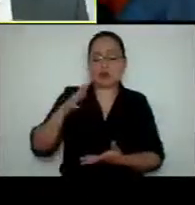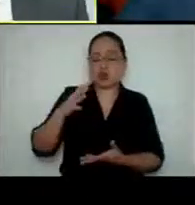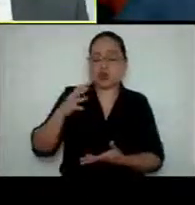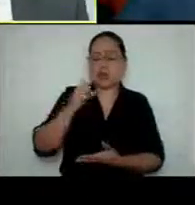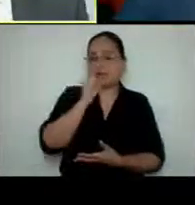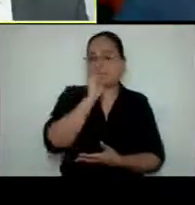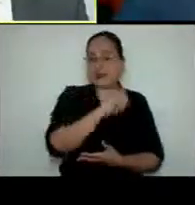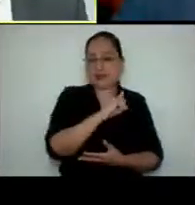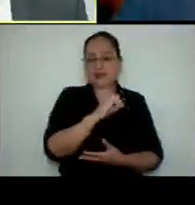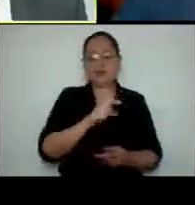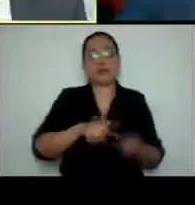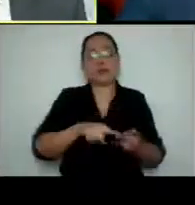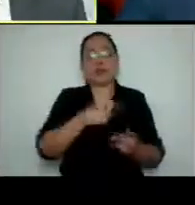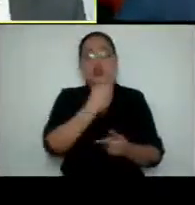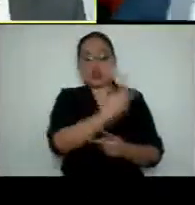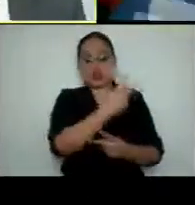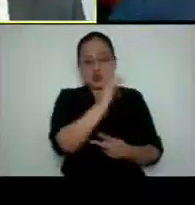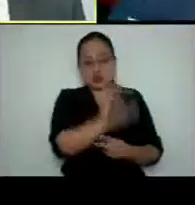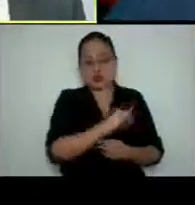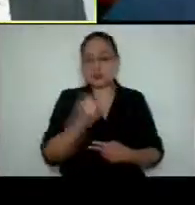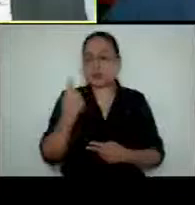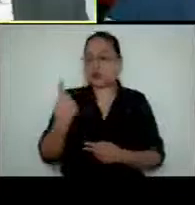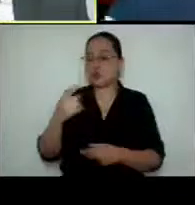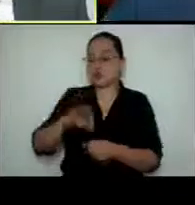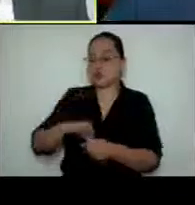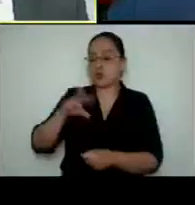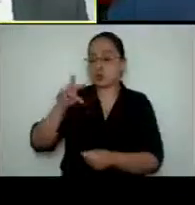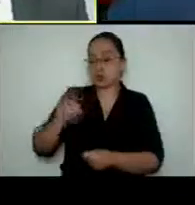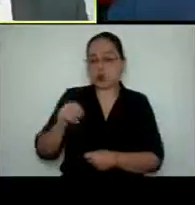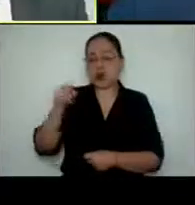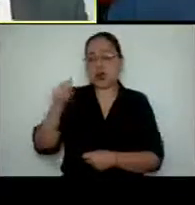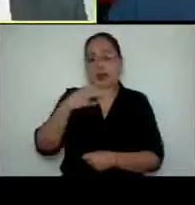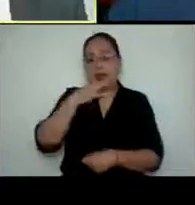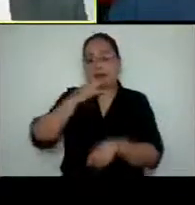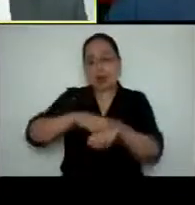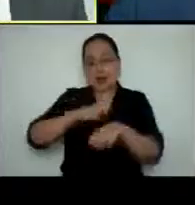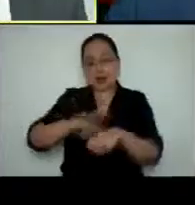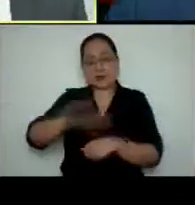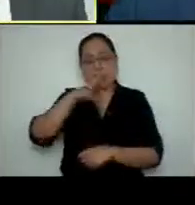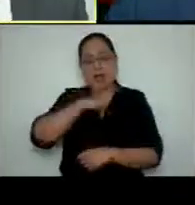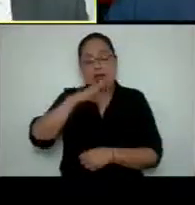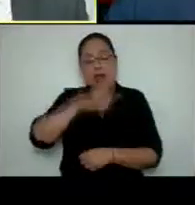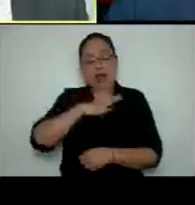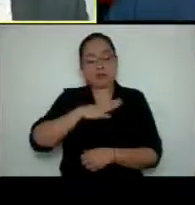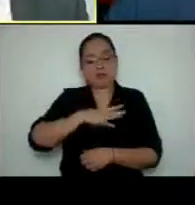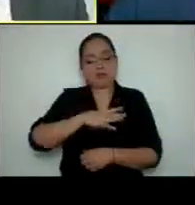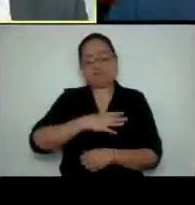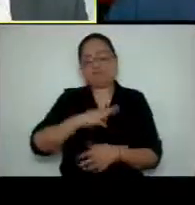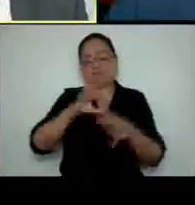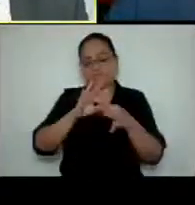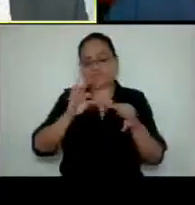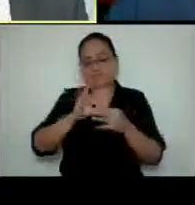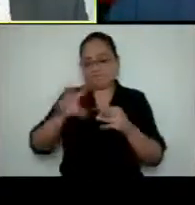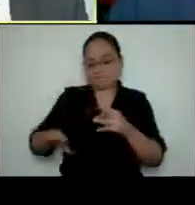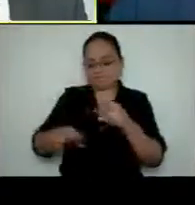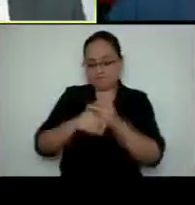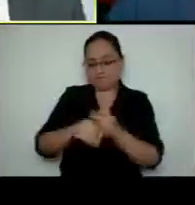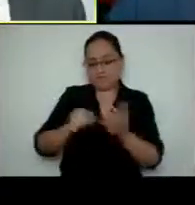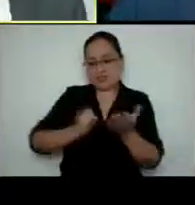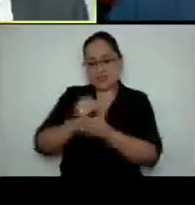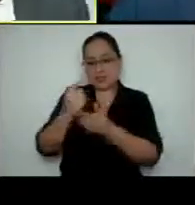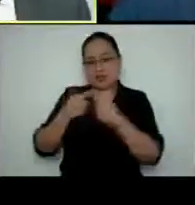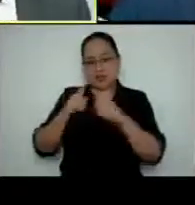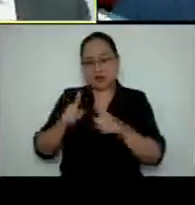el voto en contra de la magistrada Gabriela Villafuerte Coello, quien anuncia la emisión de un voto particular, y el voto razonado anunciado por